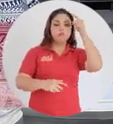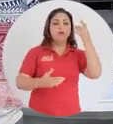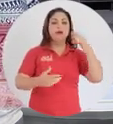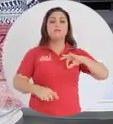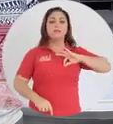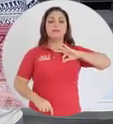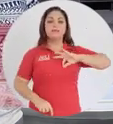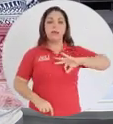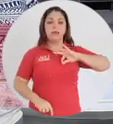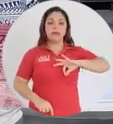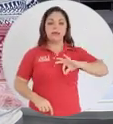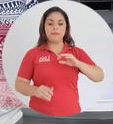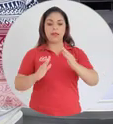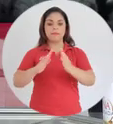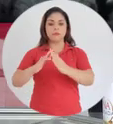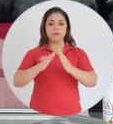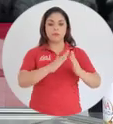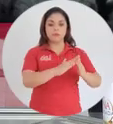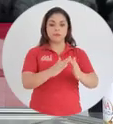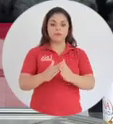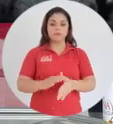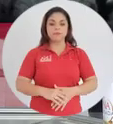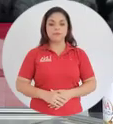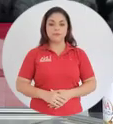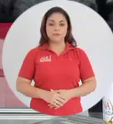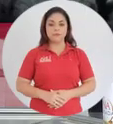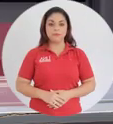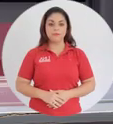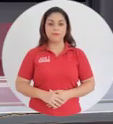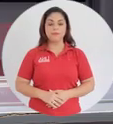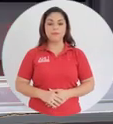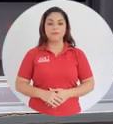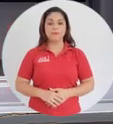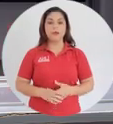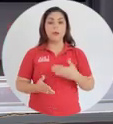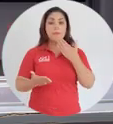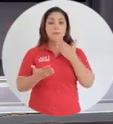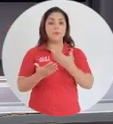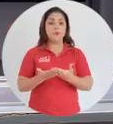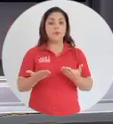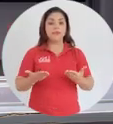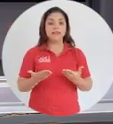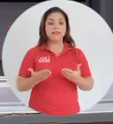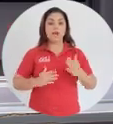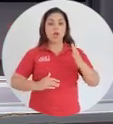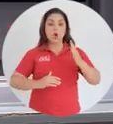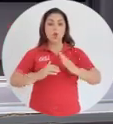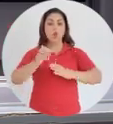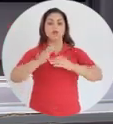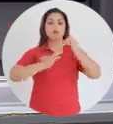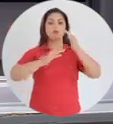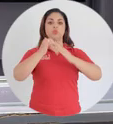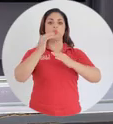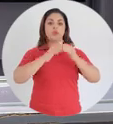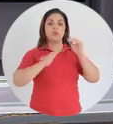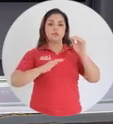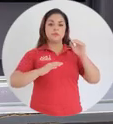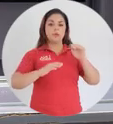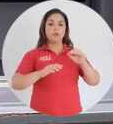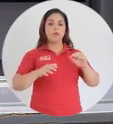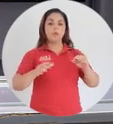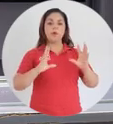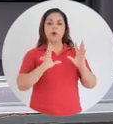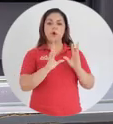siempre buscando el bienestar de la población. Bueno, es que construir un